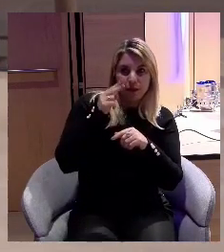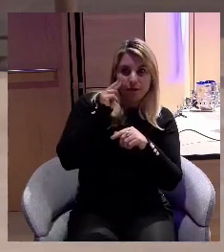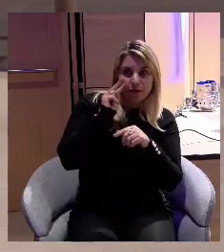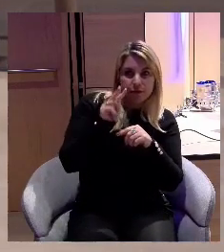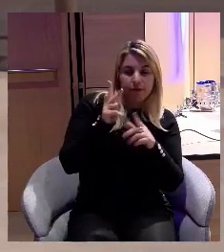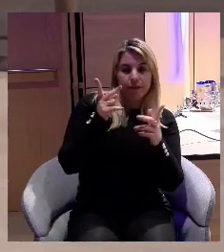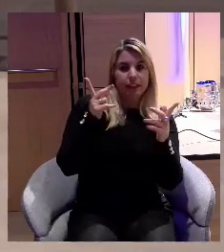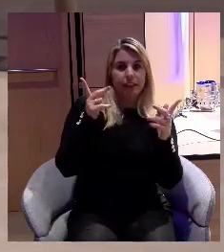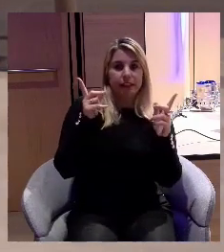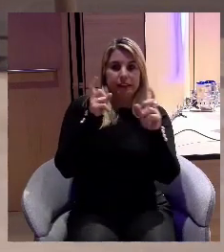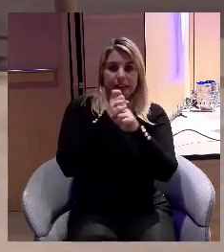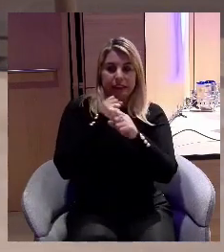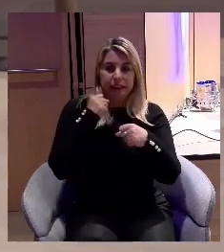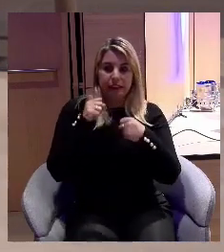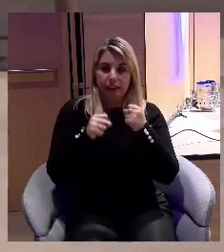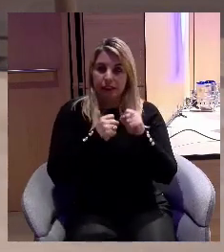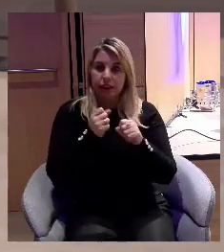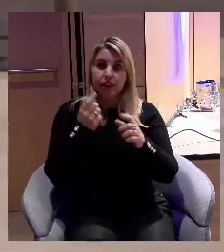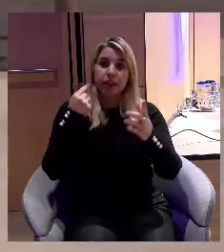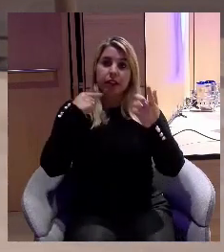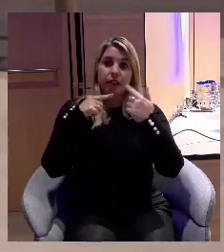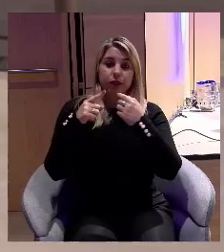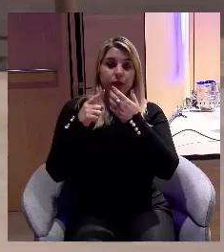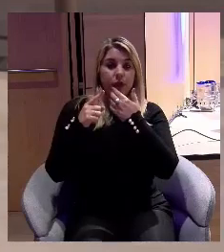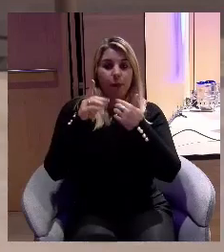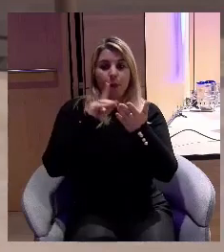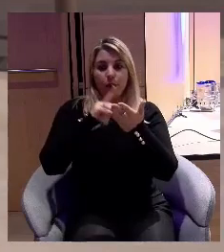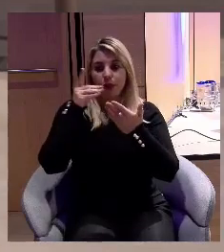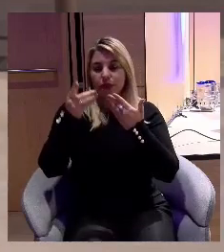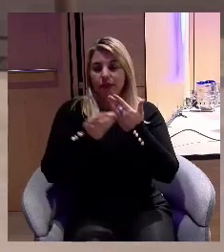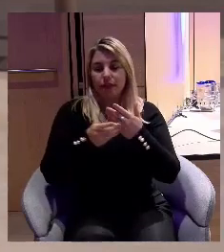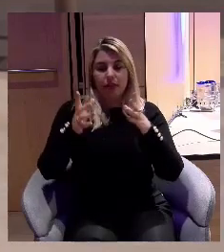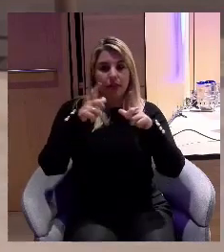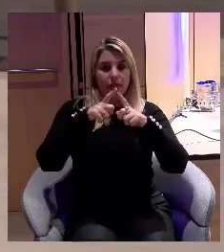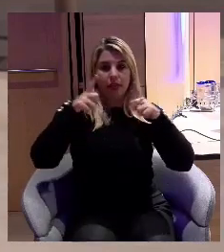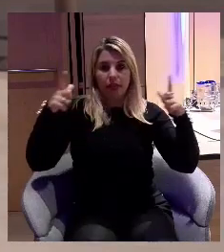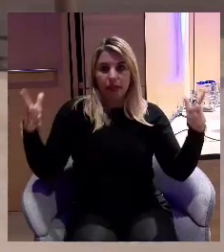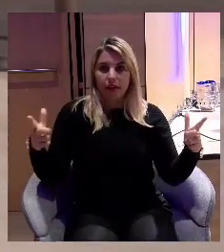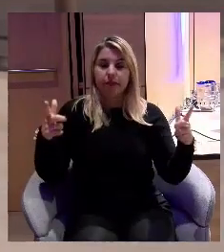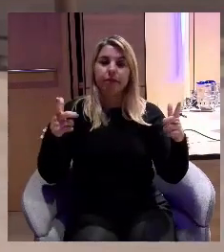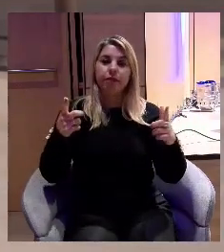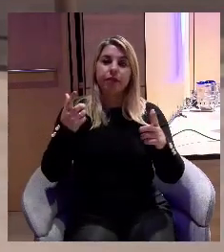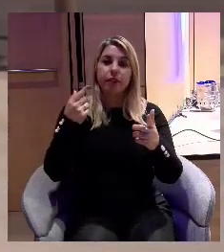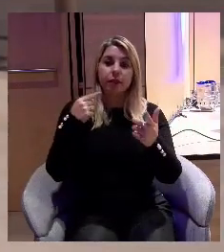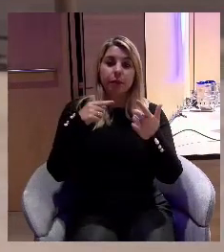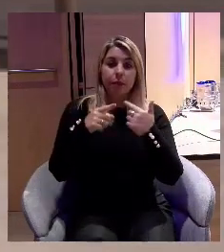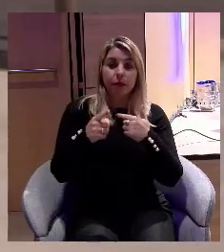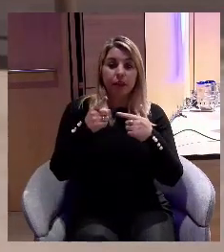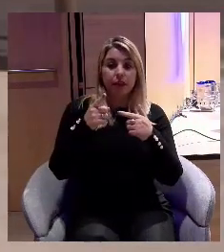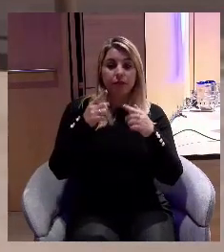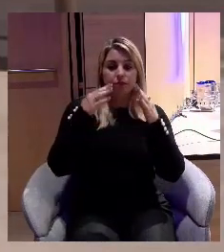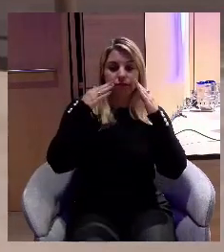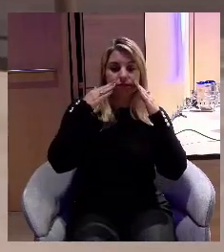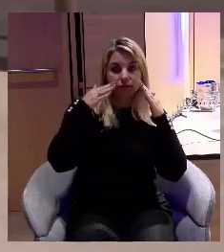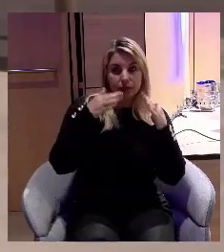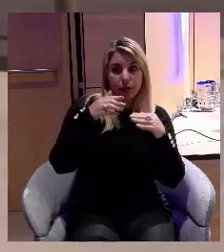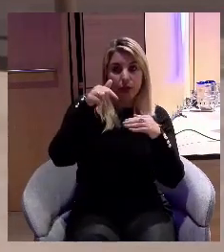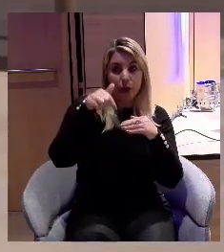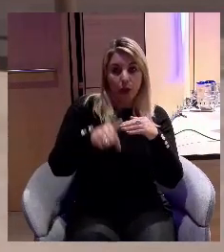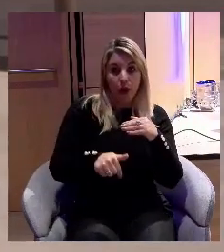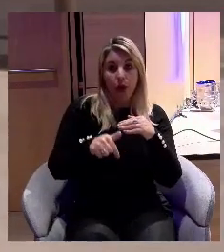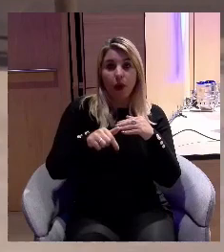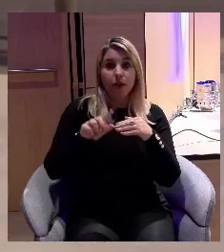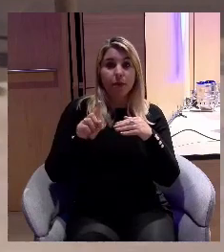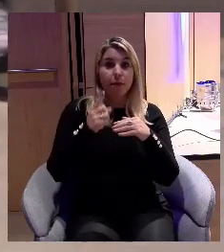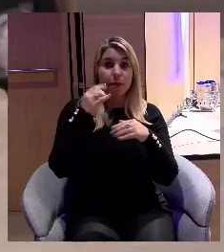llegan a mi clase y es como, vamos a hacer este proyecto gigante, pero en últimas terminan supremamente emocionados. Es más, hoy traigo una